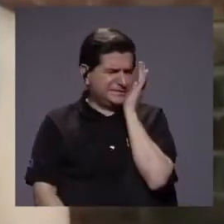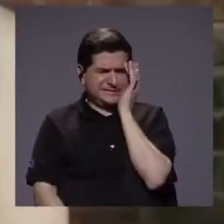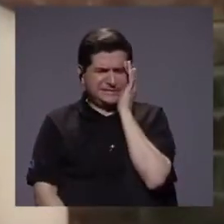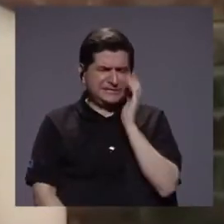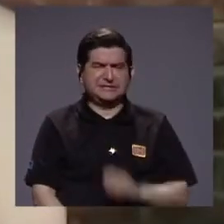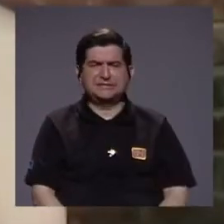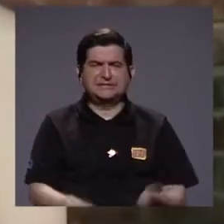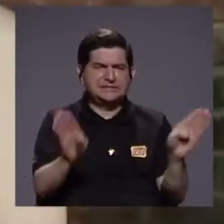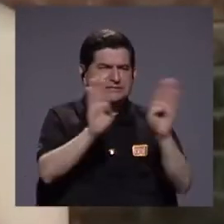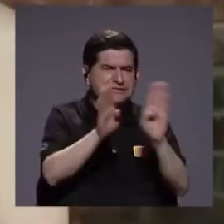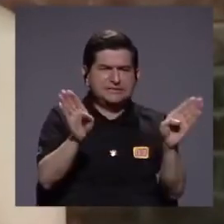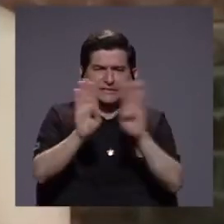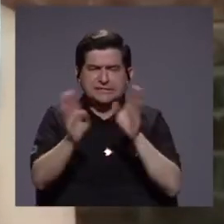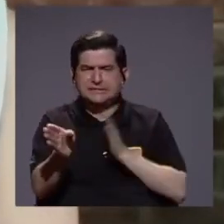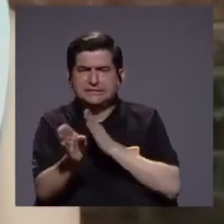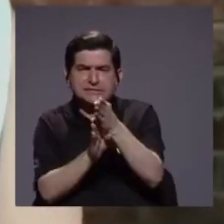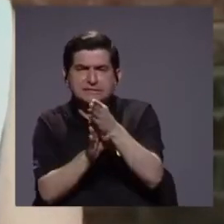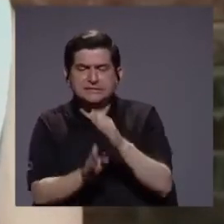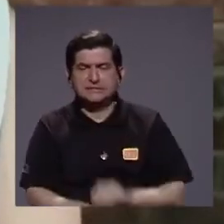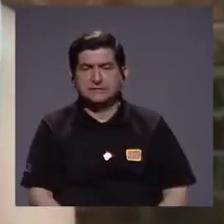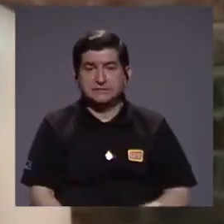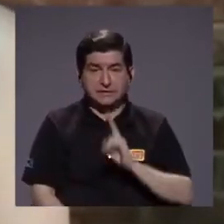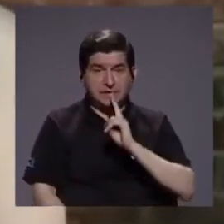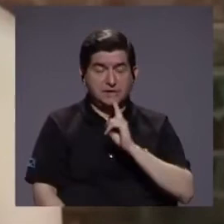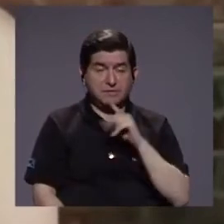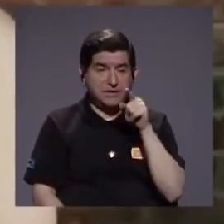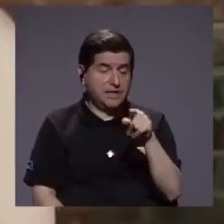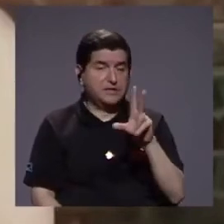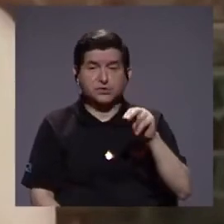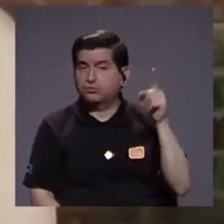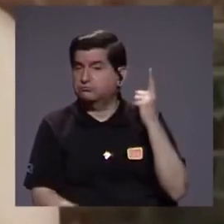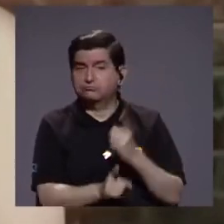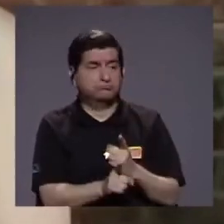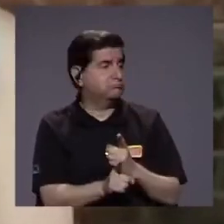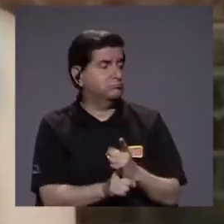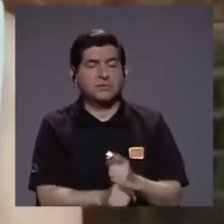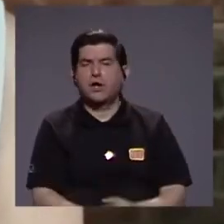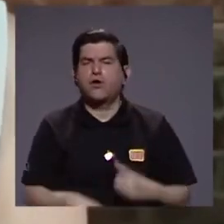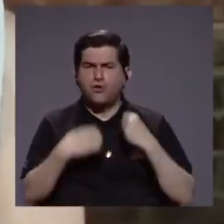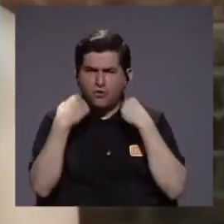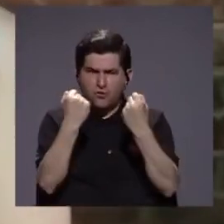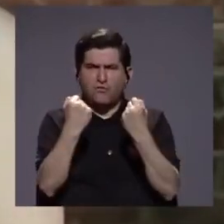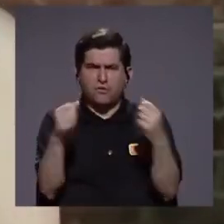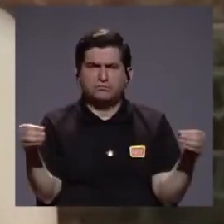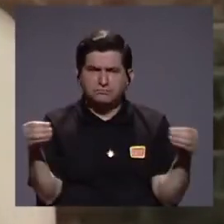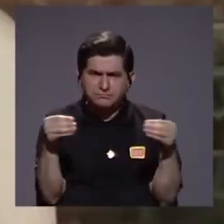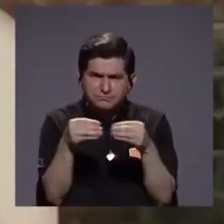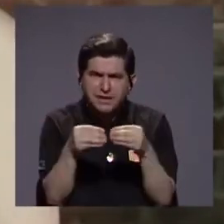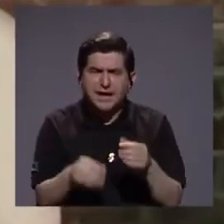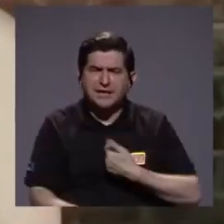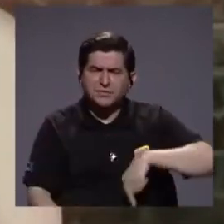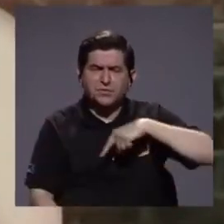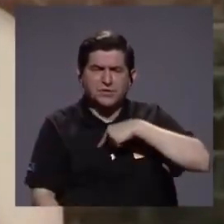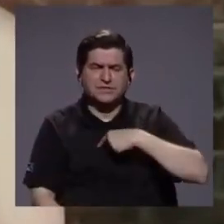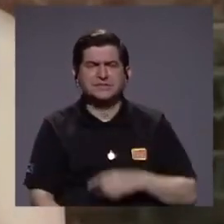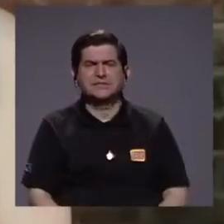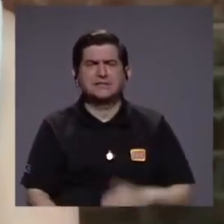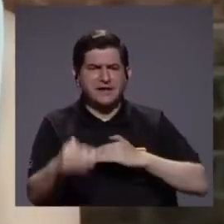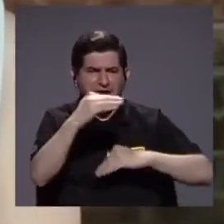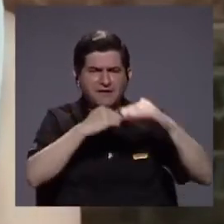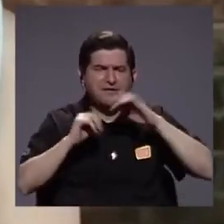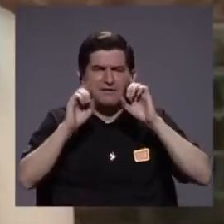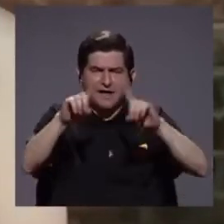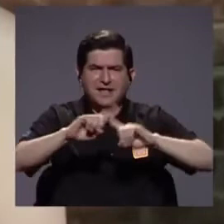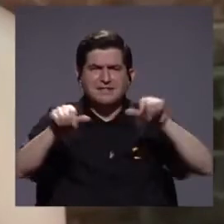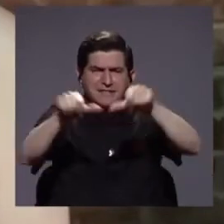los cierres de carreras, porque de verdad esto no debe ser. Debemos fortalecer más bien la Facultad de Educación en muchos